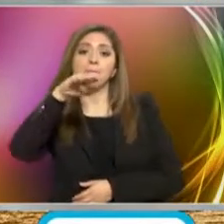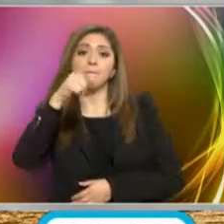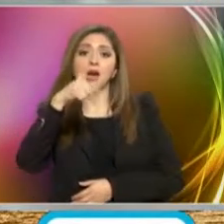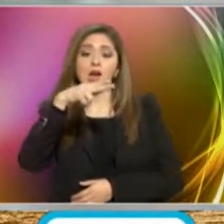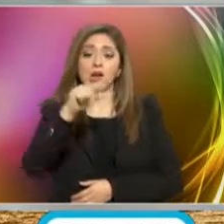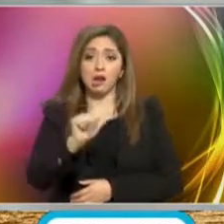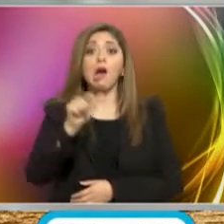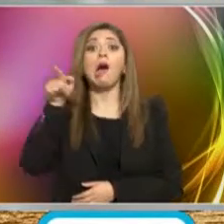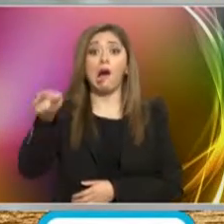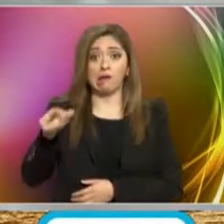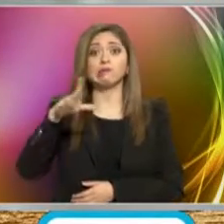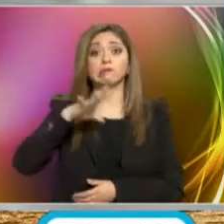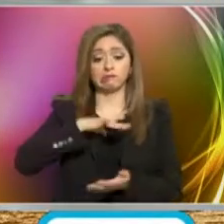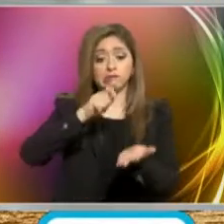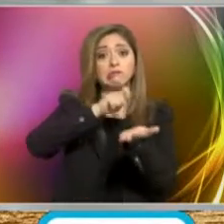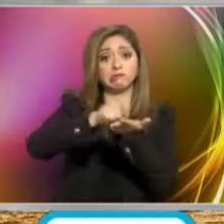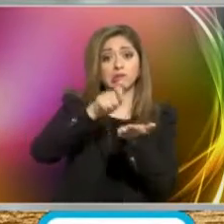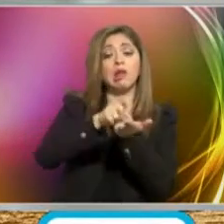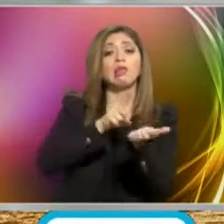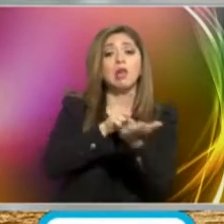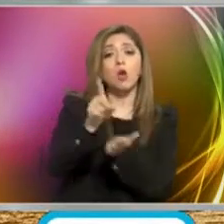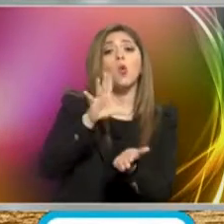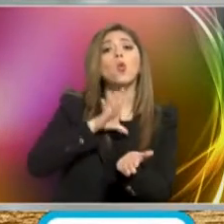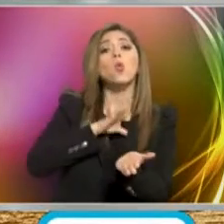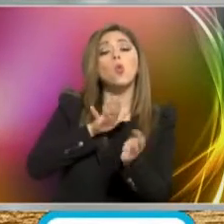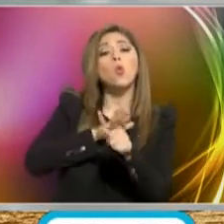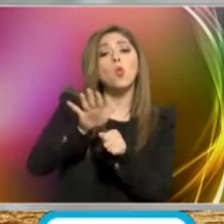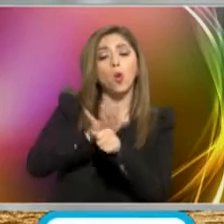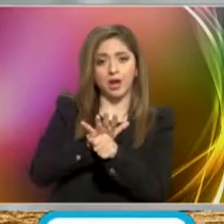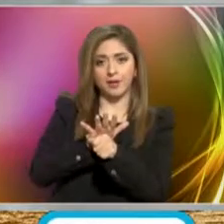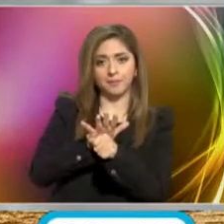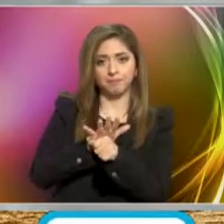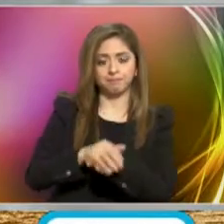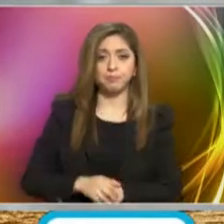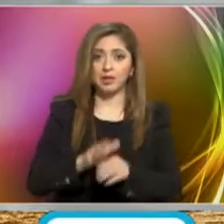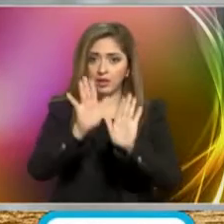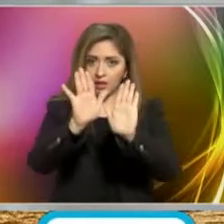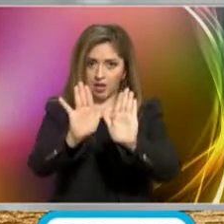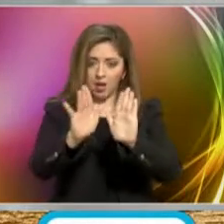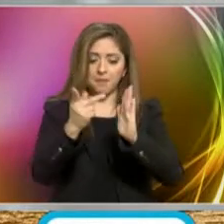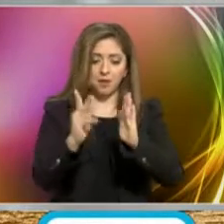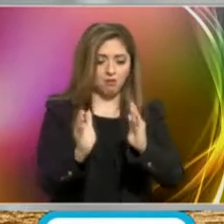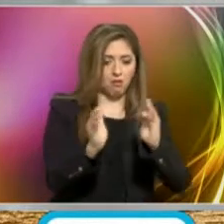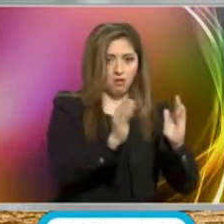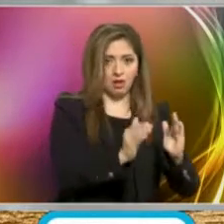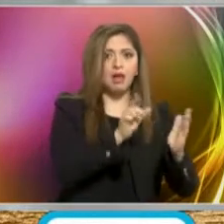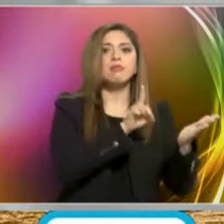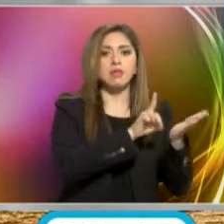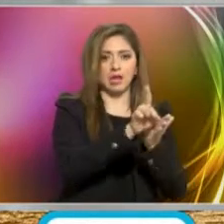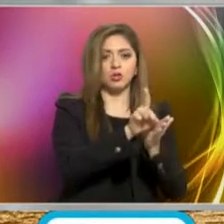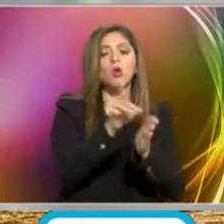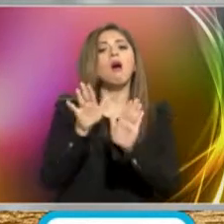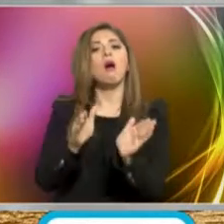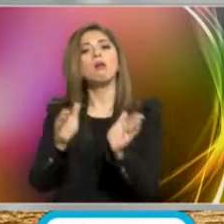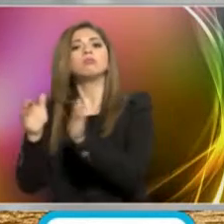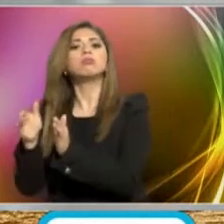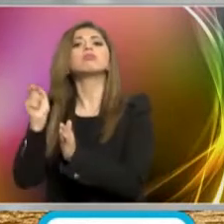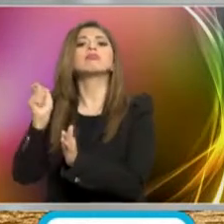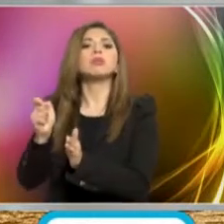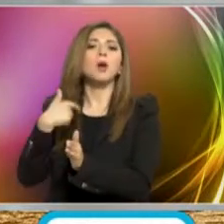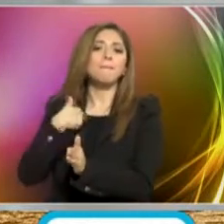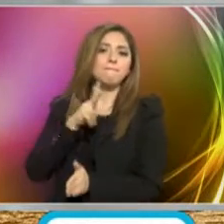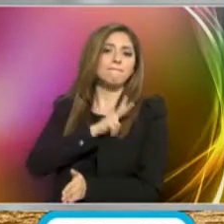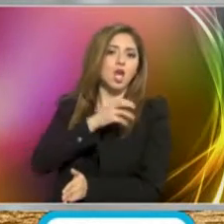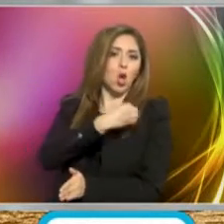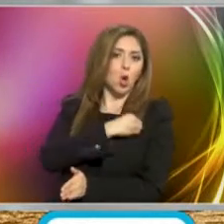tiene el acceso, ¿no? Exacto, y también, así como hay derechos, hay deberes, y el deber en este caso es de conocer, de informarnos para